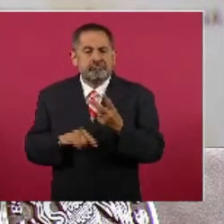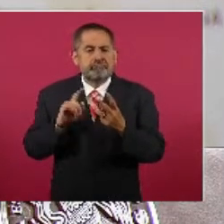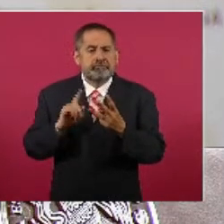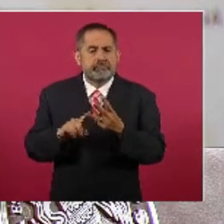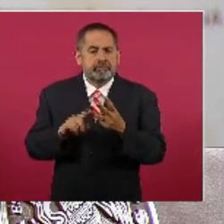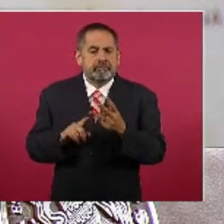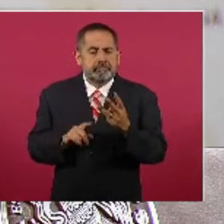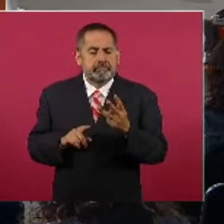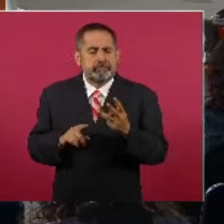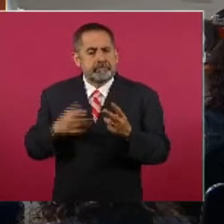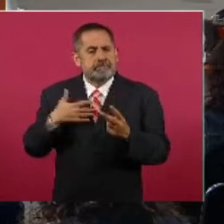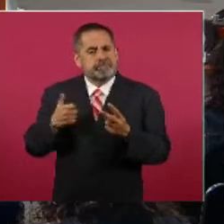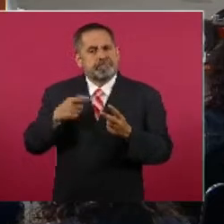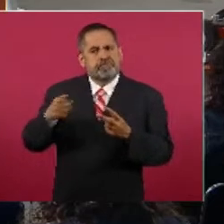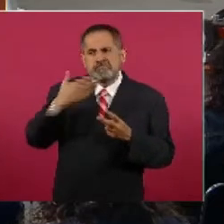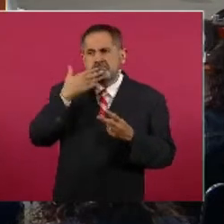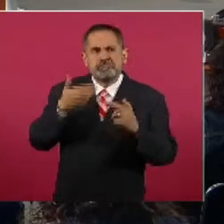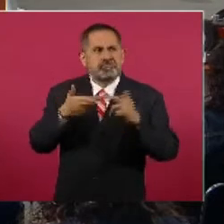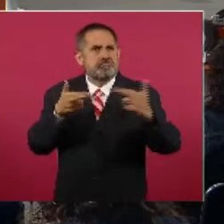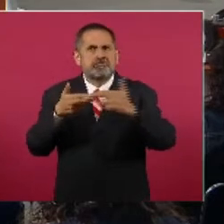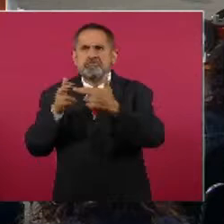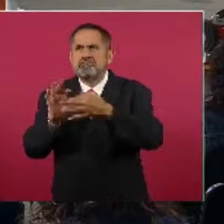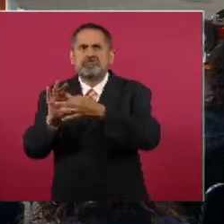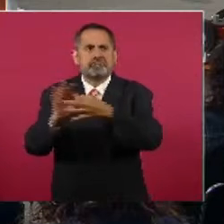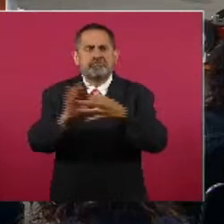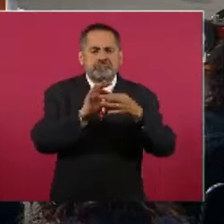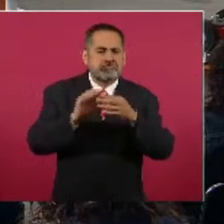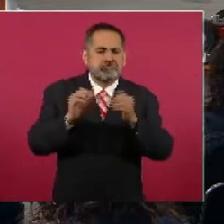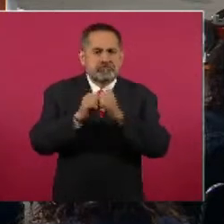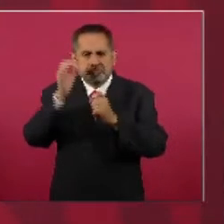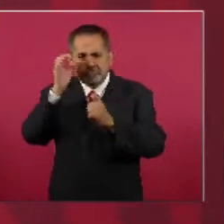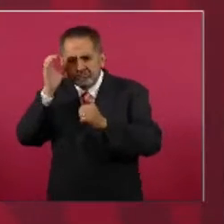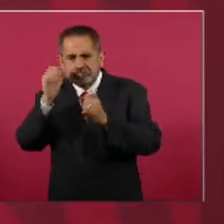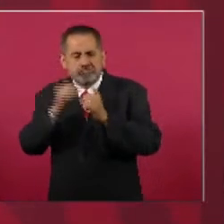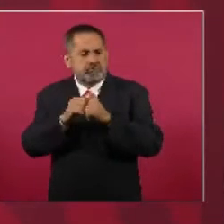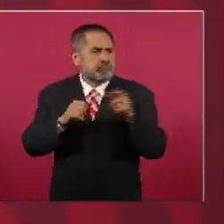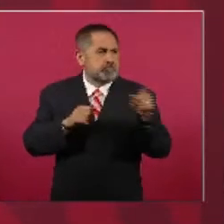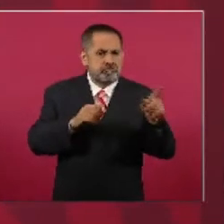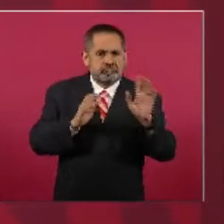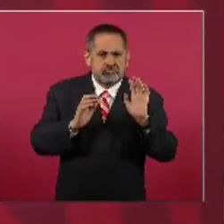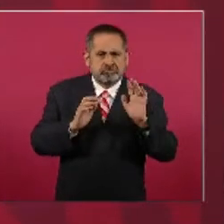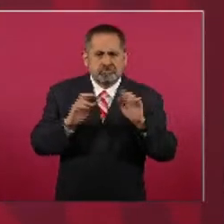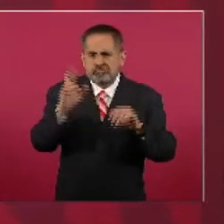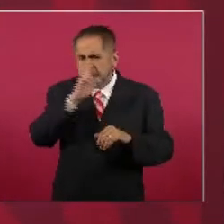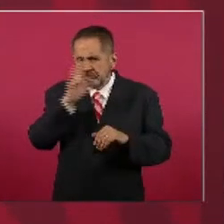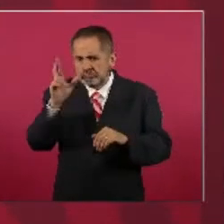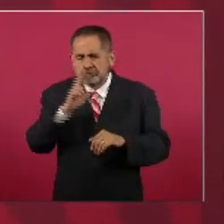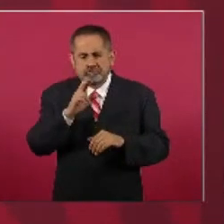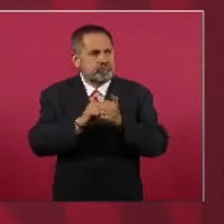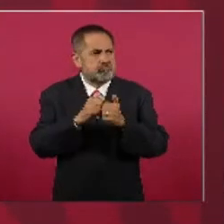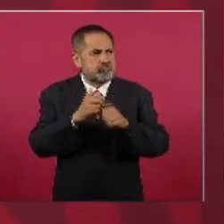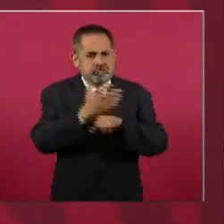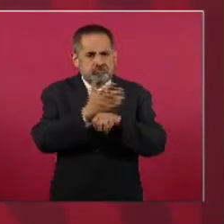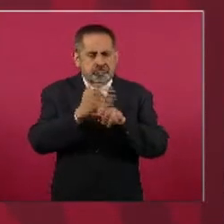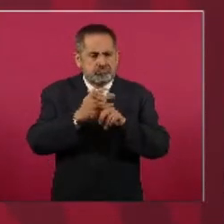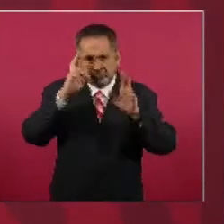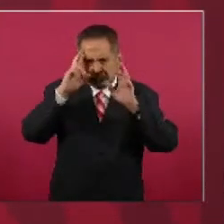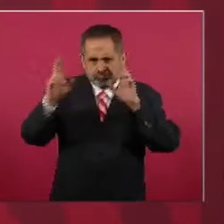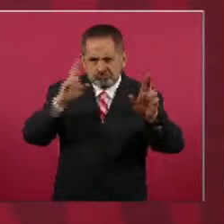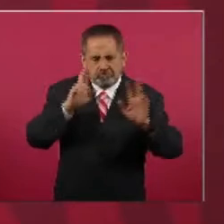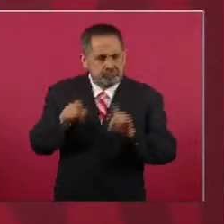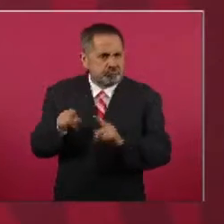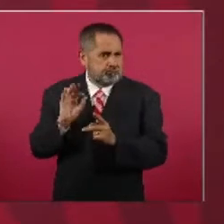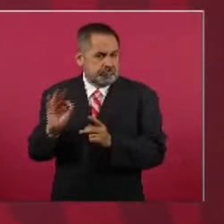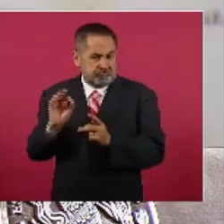y entiendo que lleva buenas relaciones con china y con rusia y también con